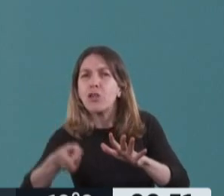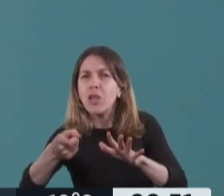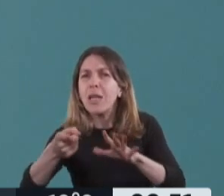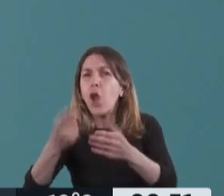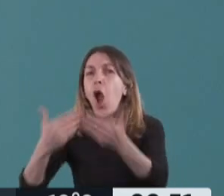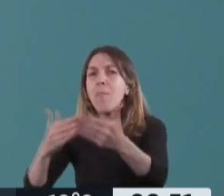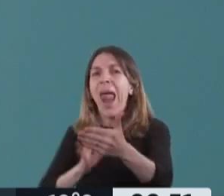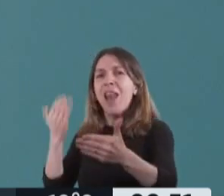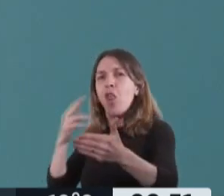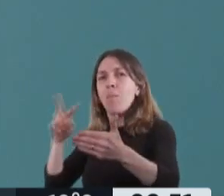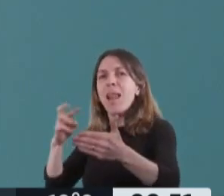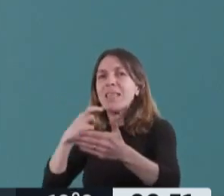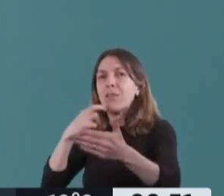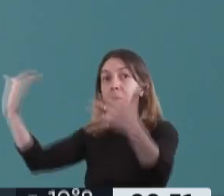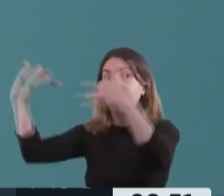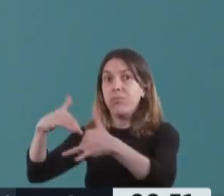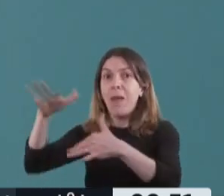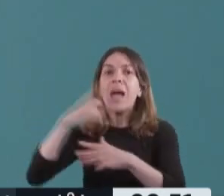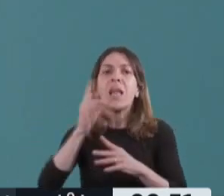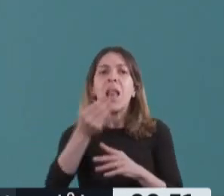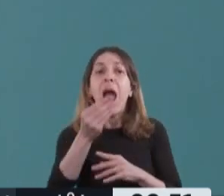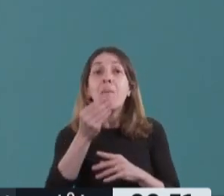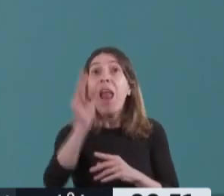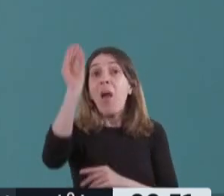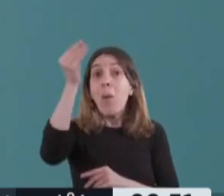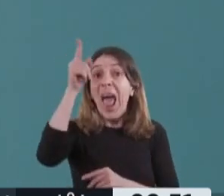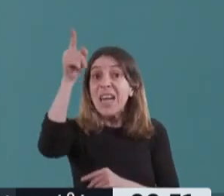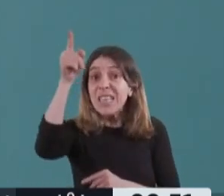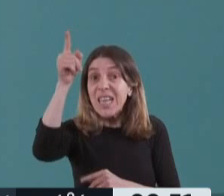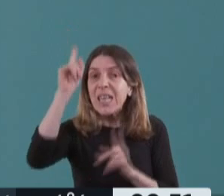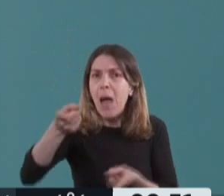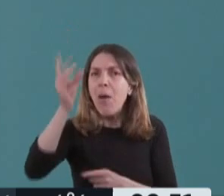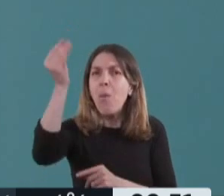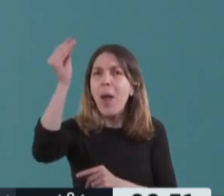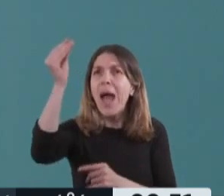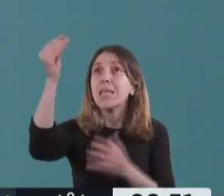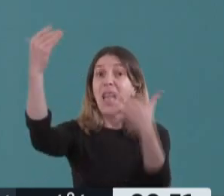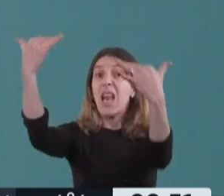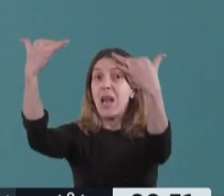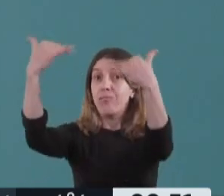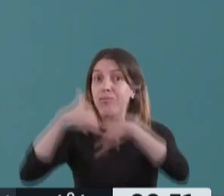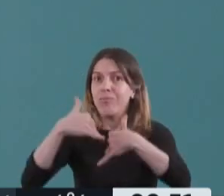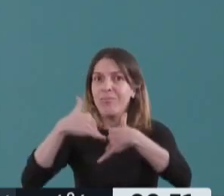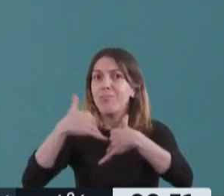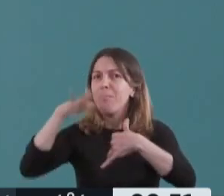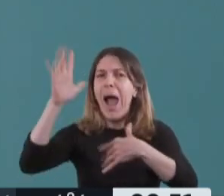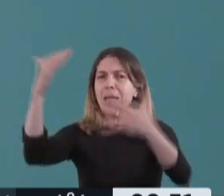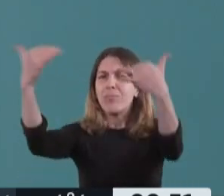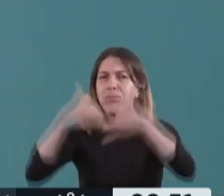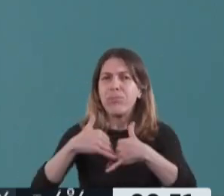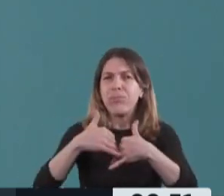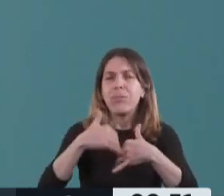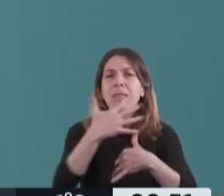2019 brasil que nuestro principal son nuestros principales visitantes que el 76% de